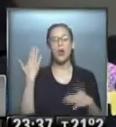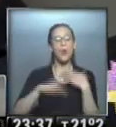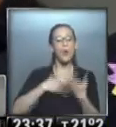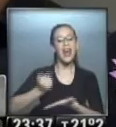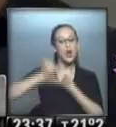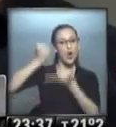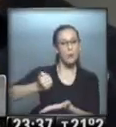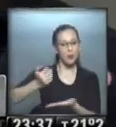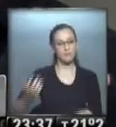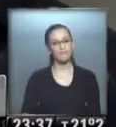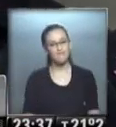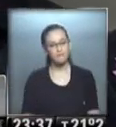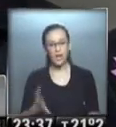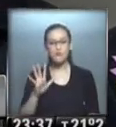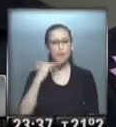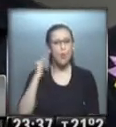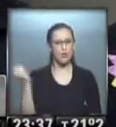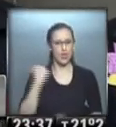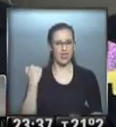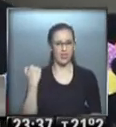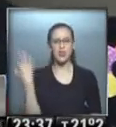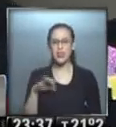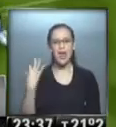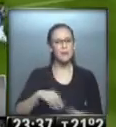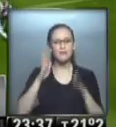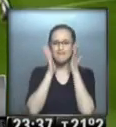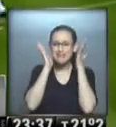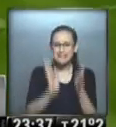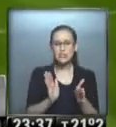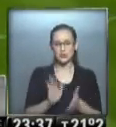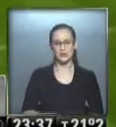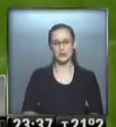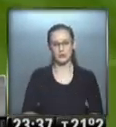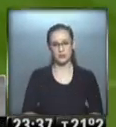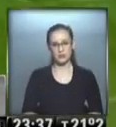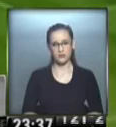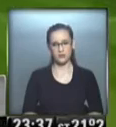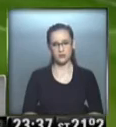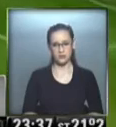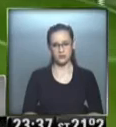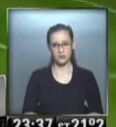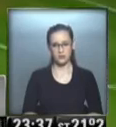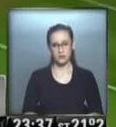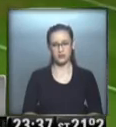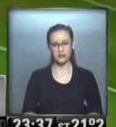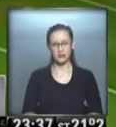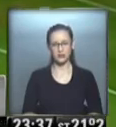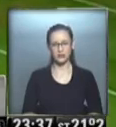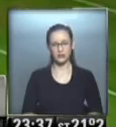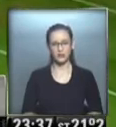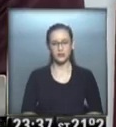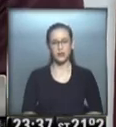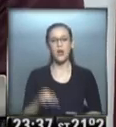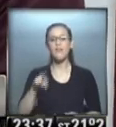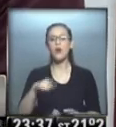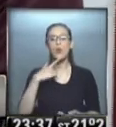sea que es sumamente importante, hay que estar concentrado los 90 minutos. Díaz decía que el partido con Lanús del miércoles es el a todo